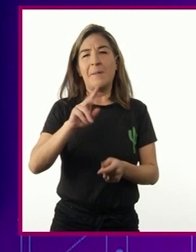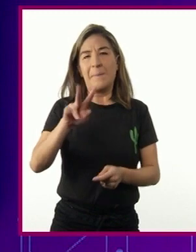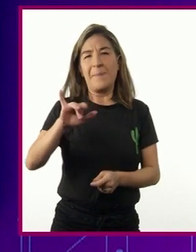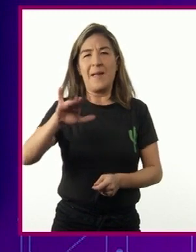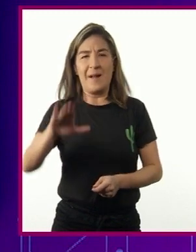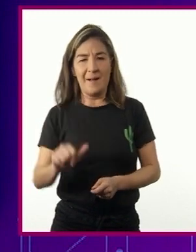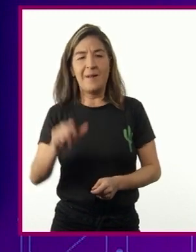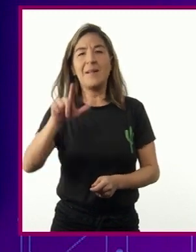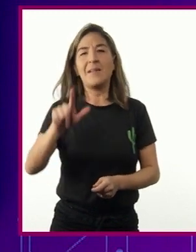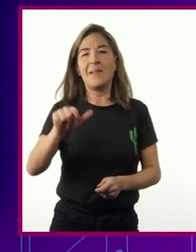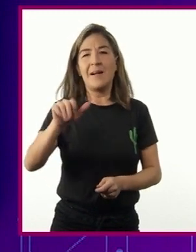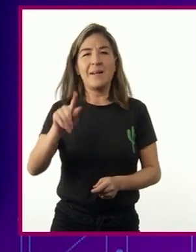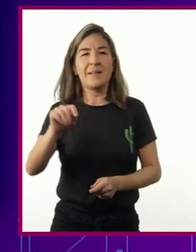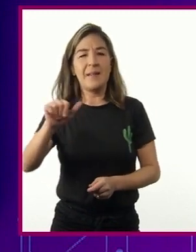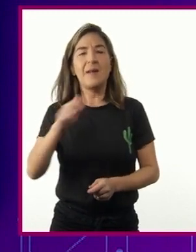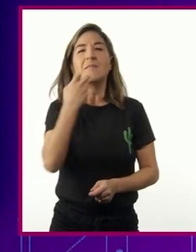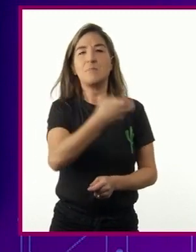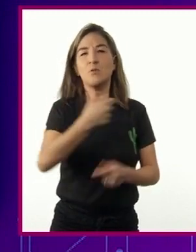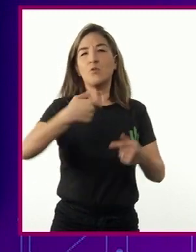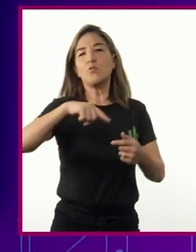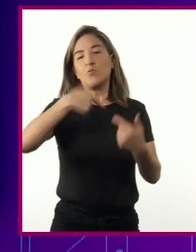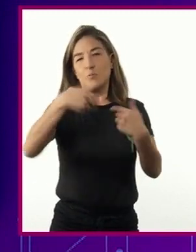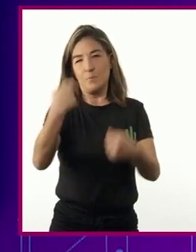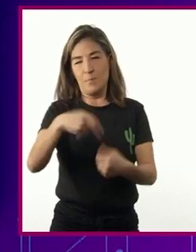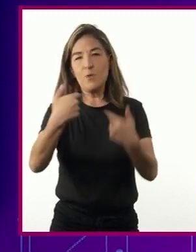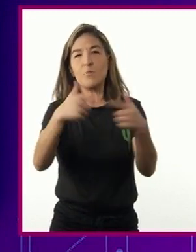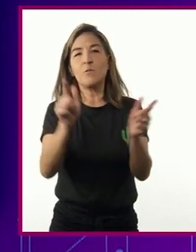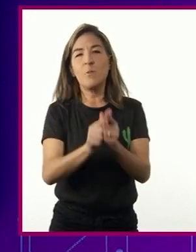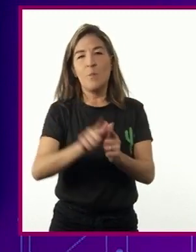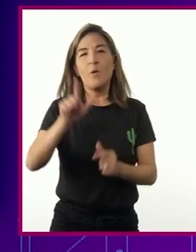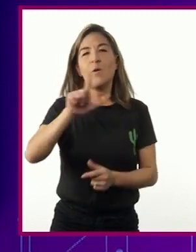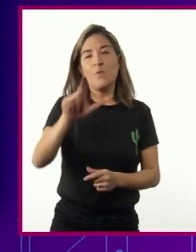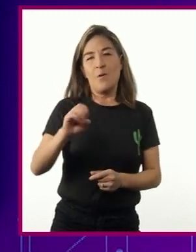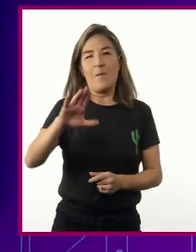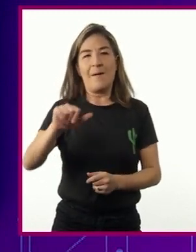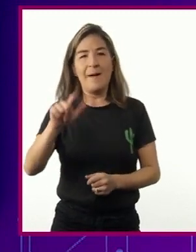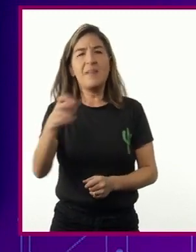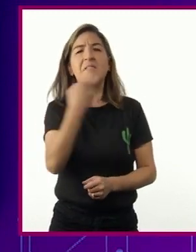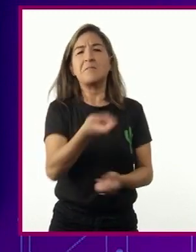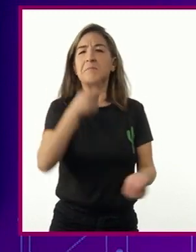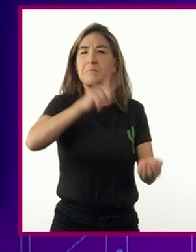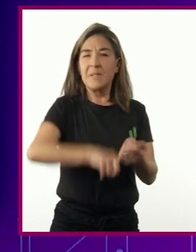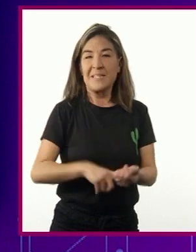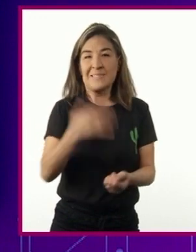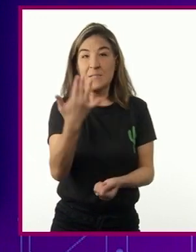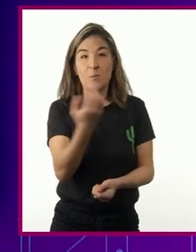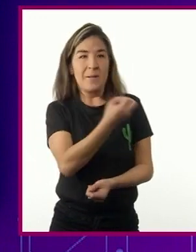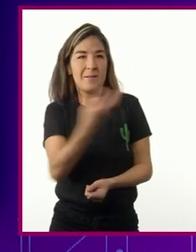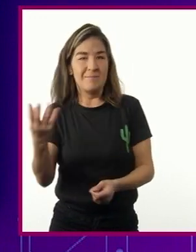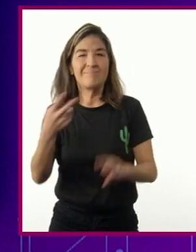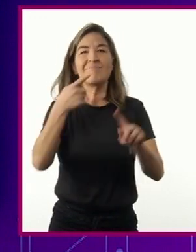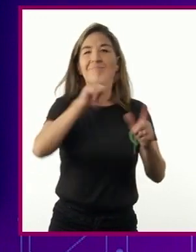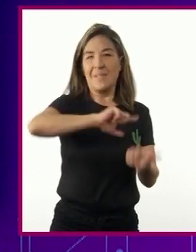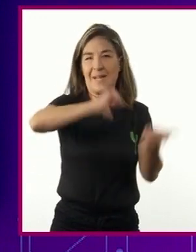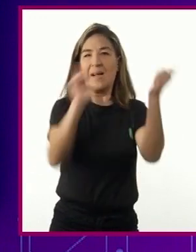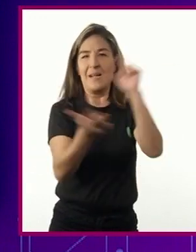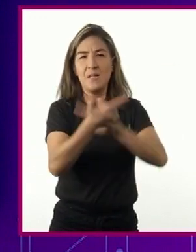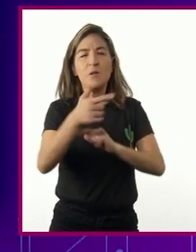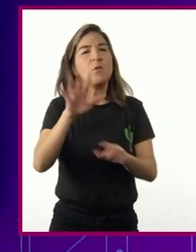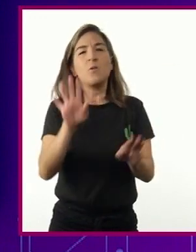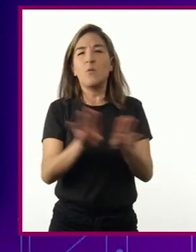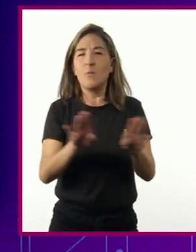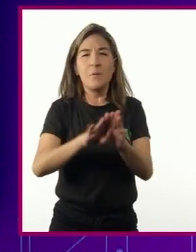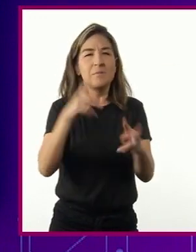una familia llamada el Grupo Local, que contiene unas 50 galaxias y se calcula que